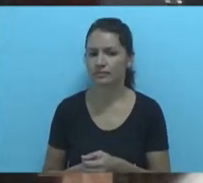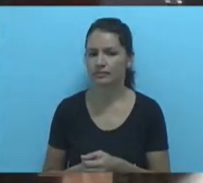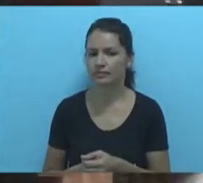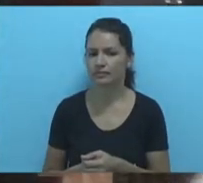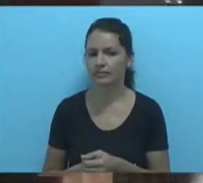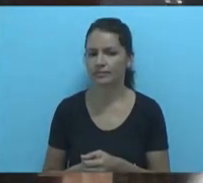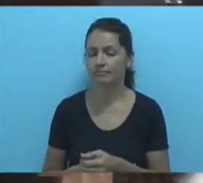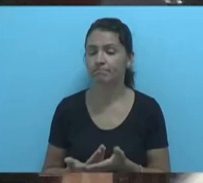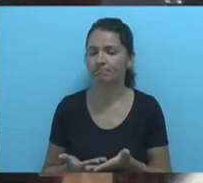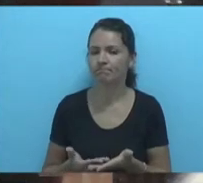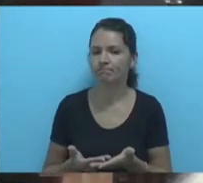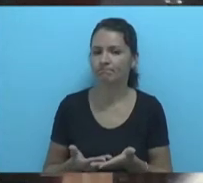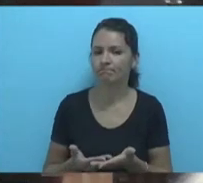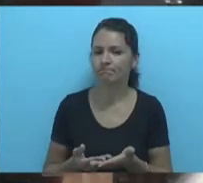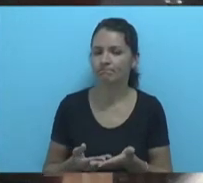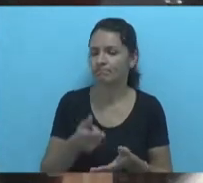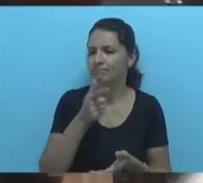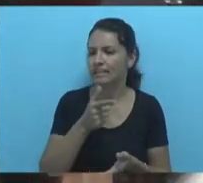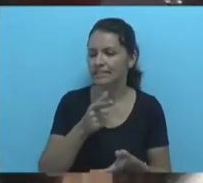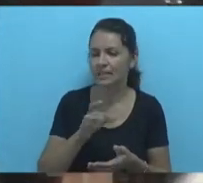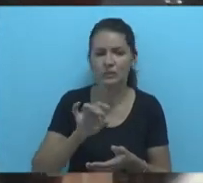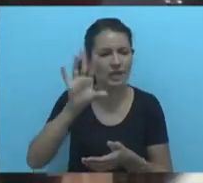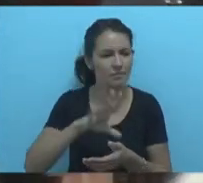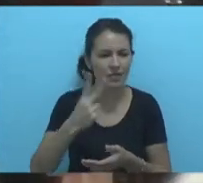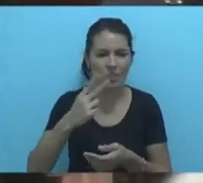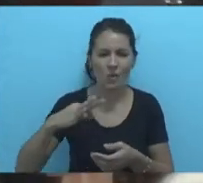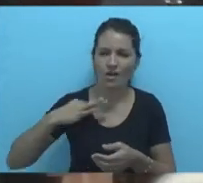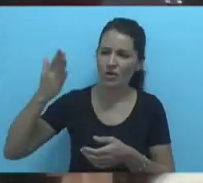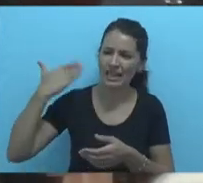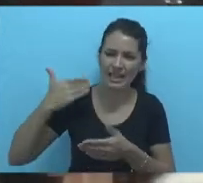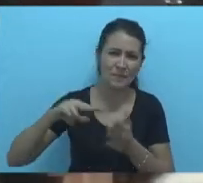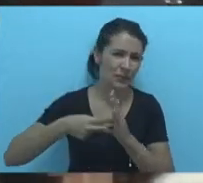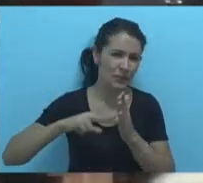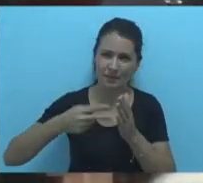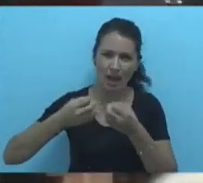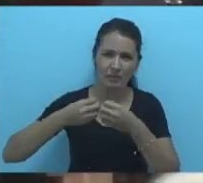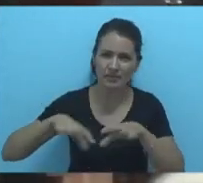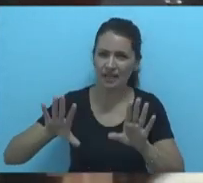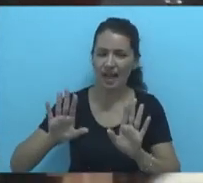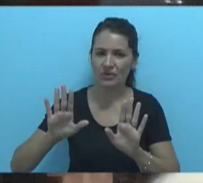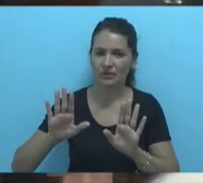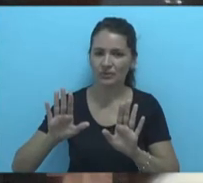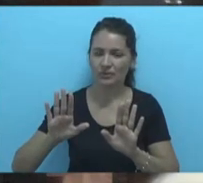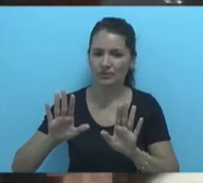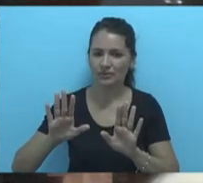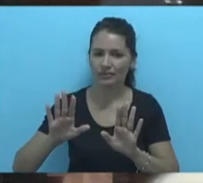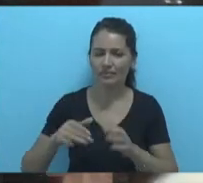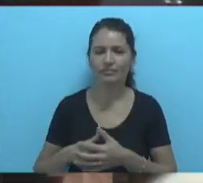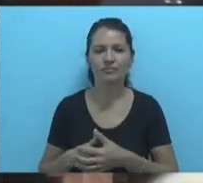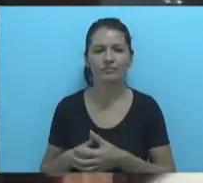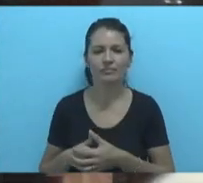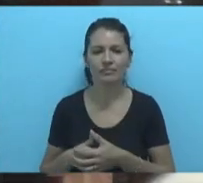hubiera comenzado su derrotero institucional el 10 de diciembre del 2019 y que los problemas que exhiben algunas